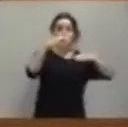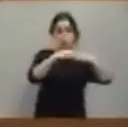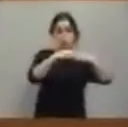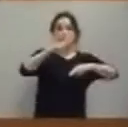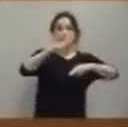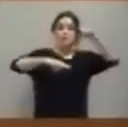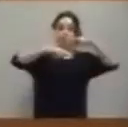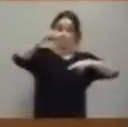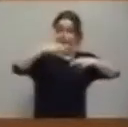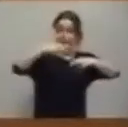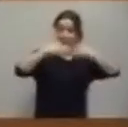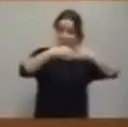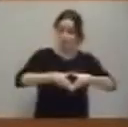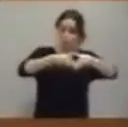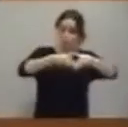deberíamos de sumar